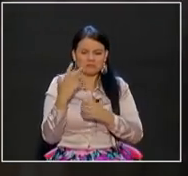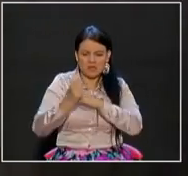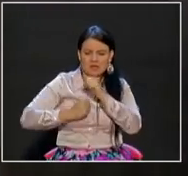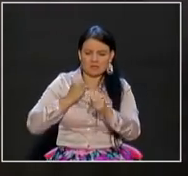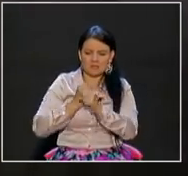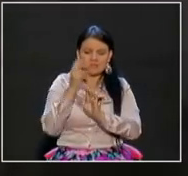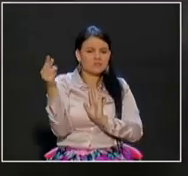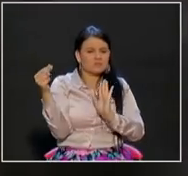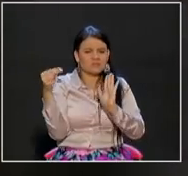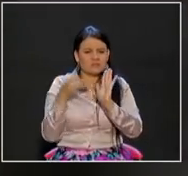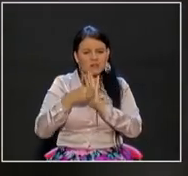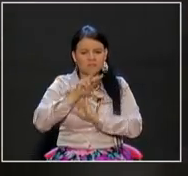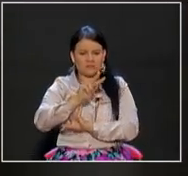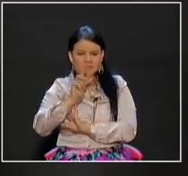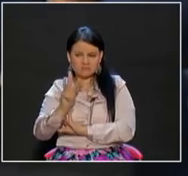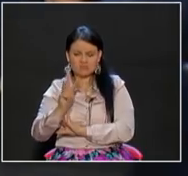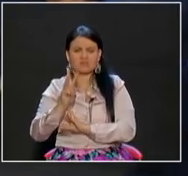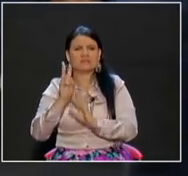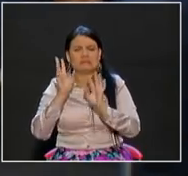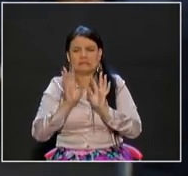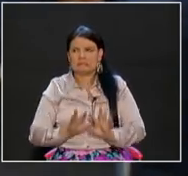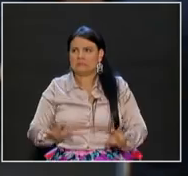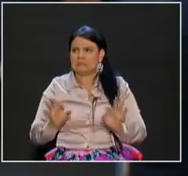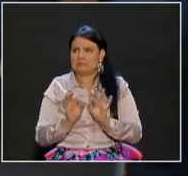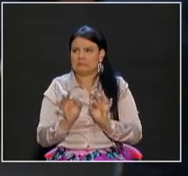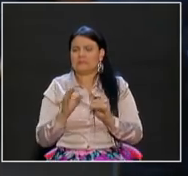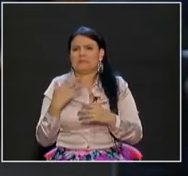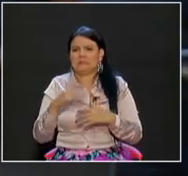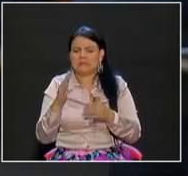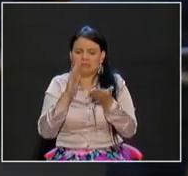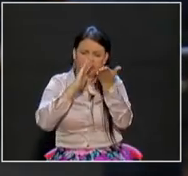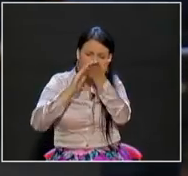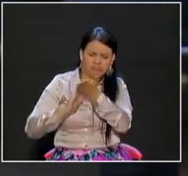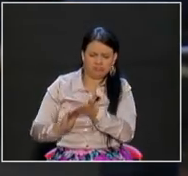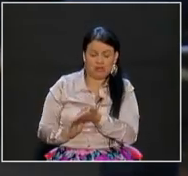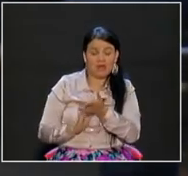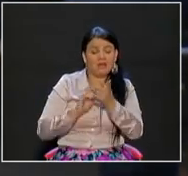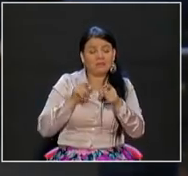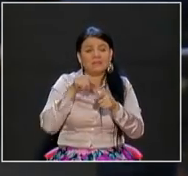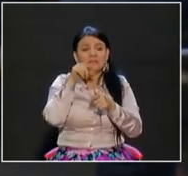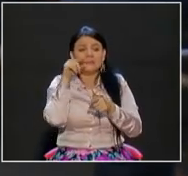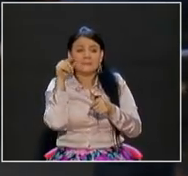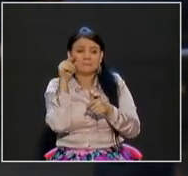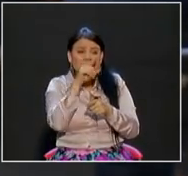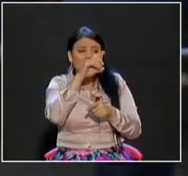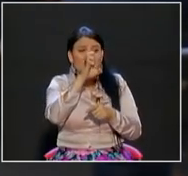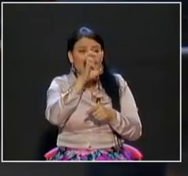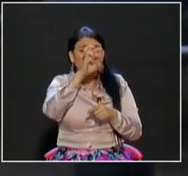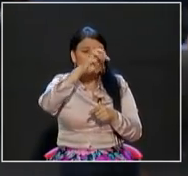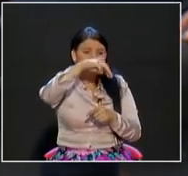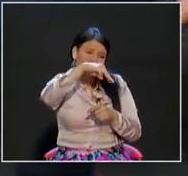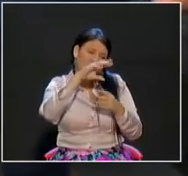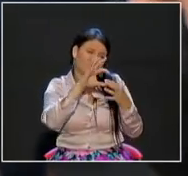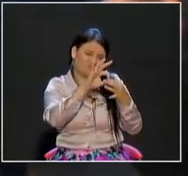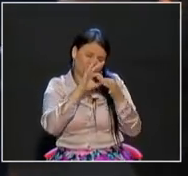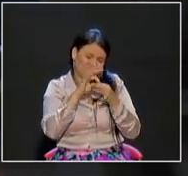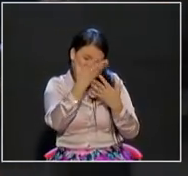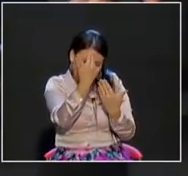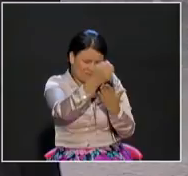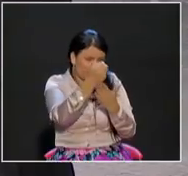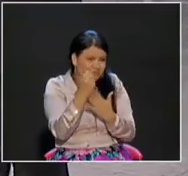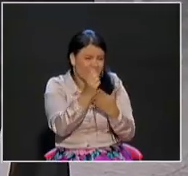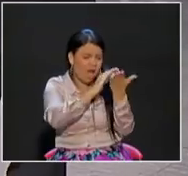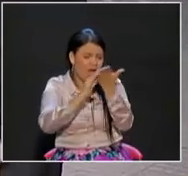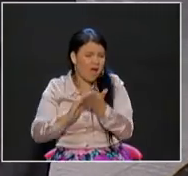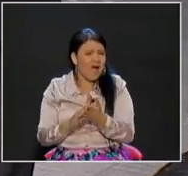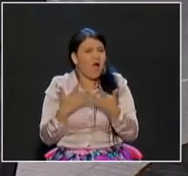sino también para que pm nos ayude a mejorar las situaciones de carácter social que están en los 12 municipios donde está la jurisdicción